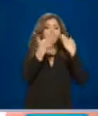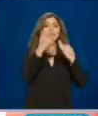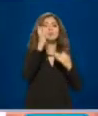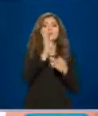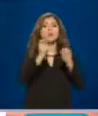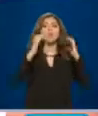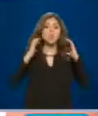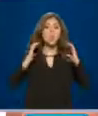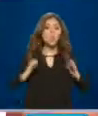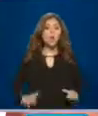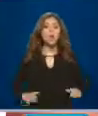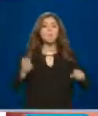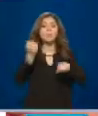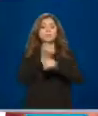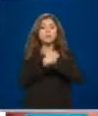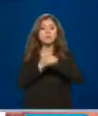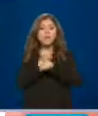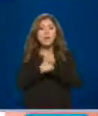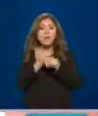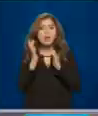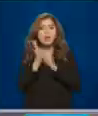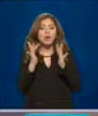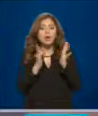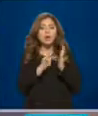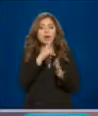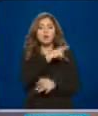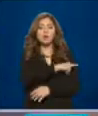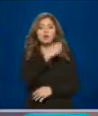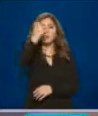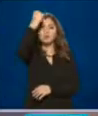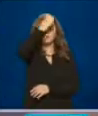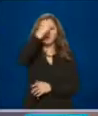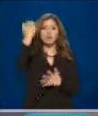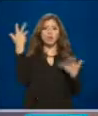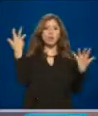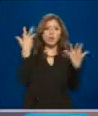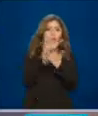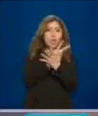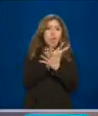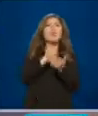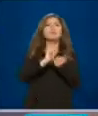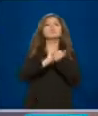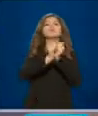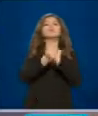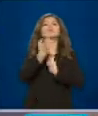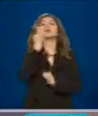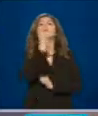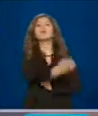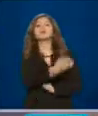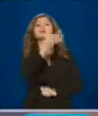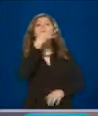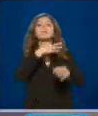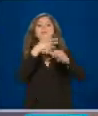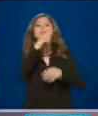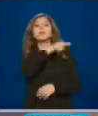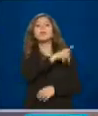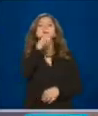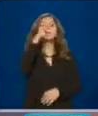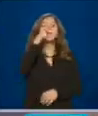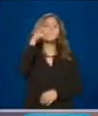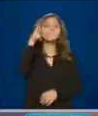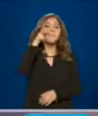un dogma total. Sí, totalmente, claro. Entonces, poco después se instituye esta fiesta por el Papa Urbano VII.